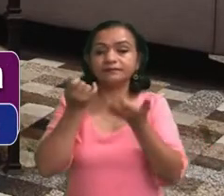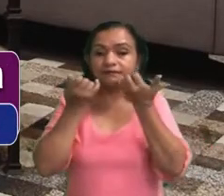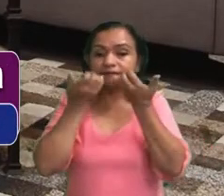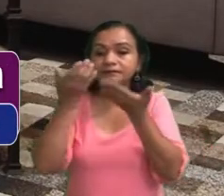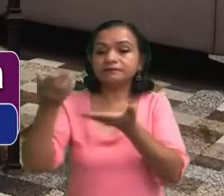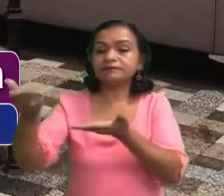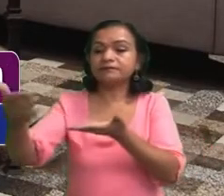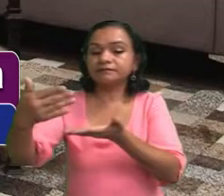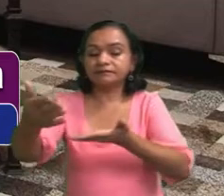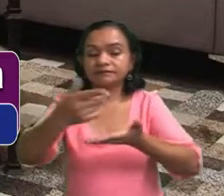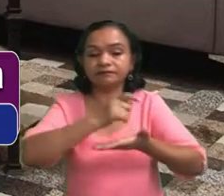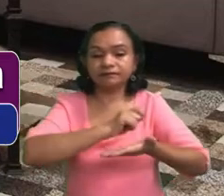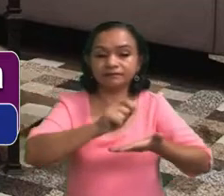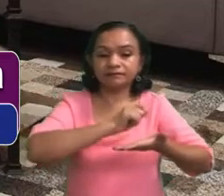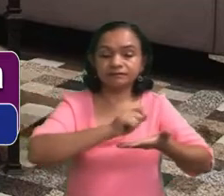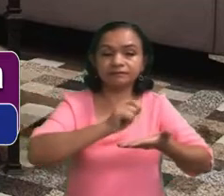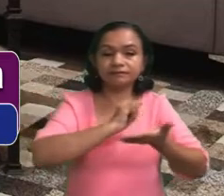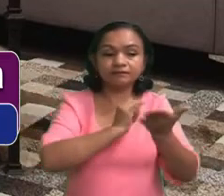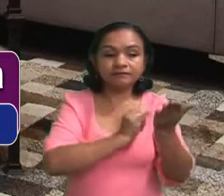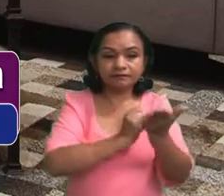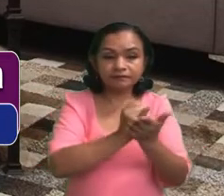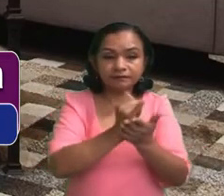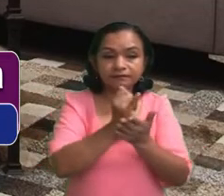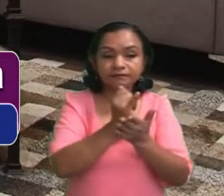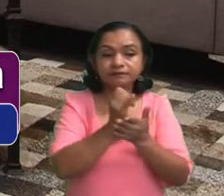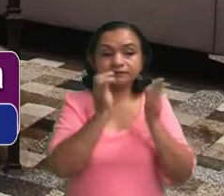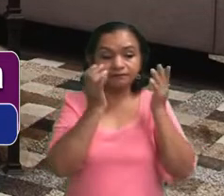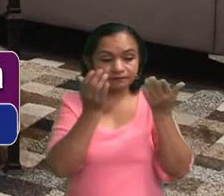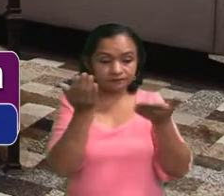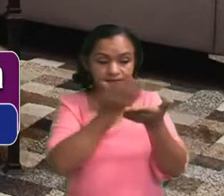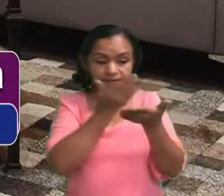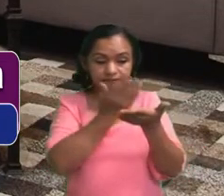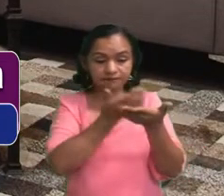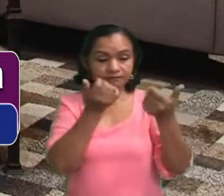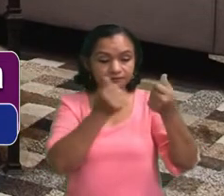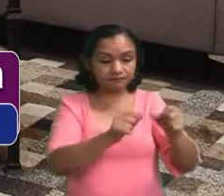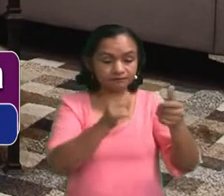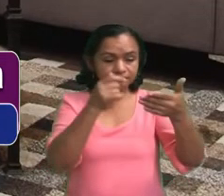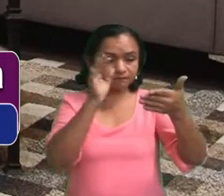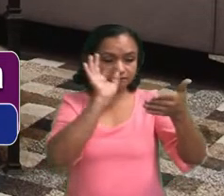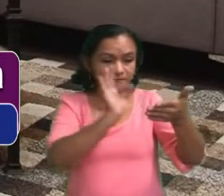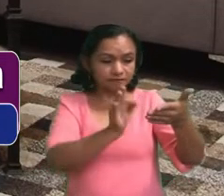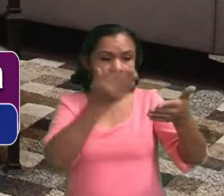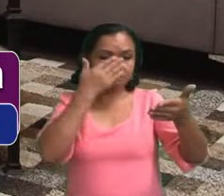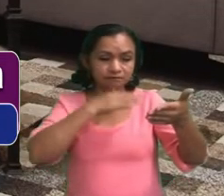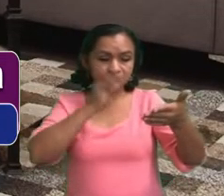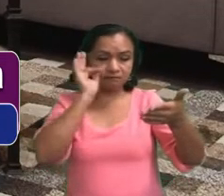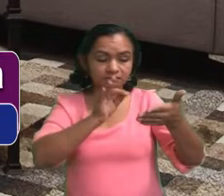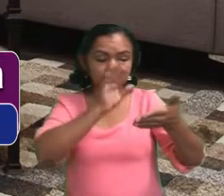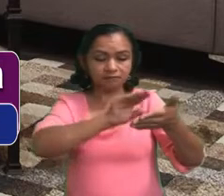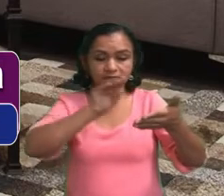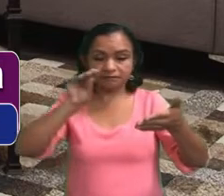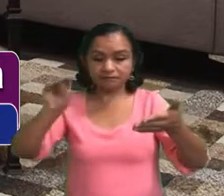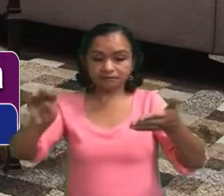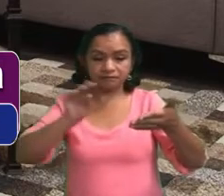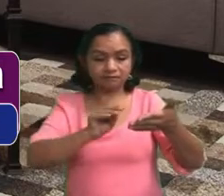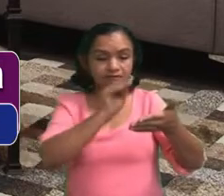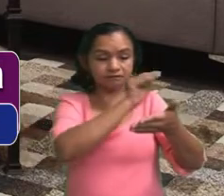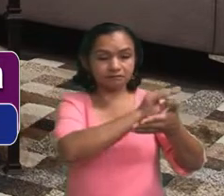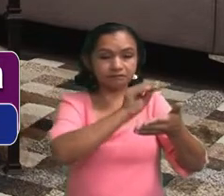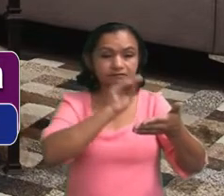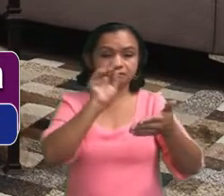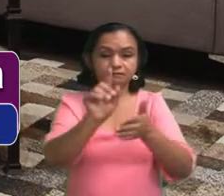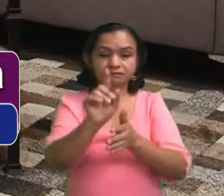información, para investigar, para estudiar y para analizar cada una de las normas que desde el